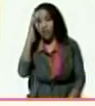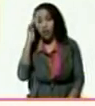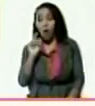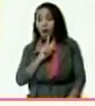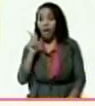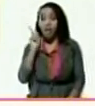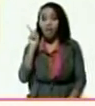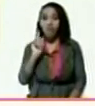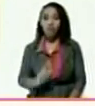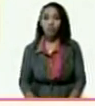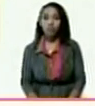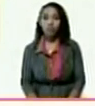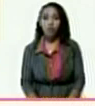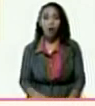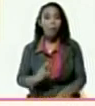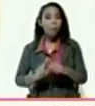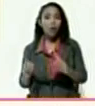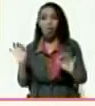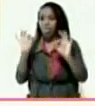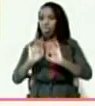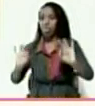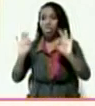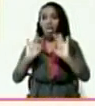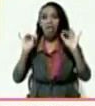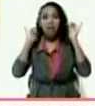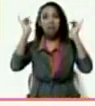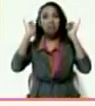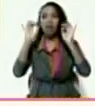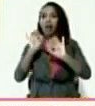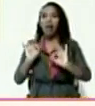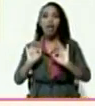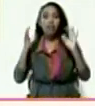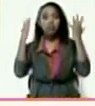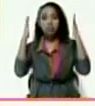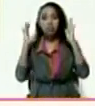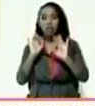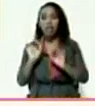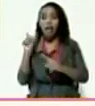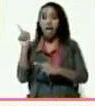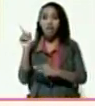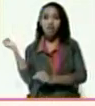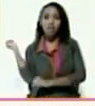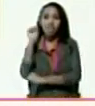ellos. Pero no tienen nada que celebrar, porque fueron derrotados.